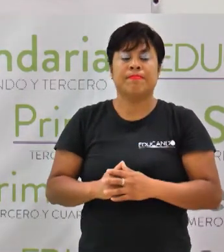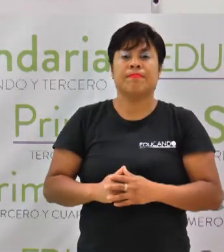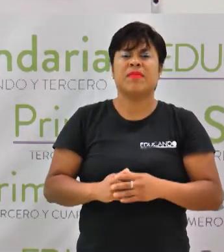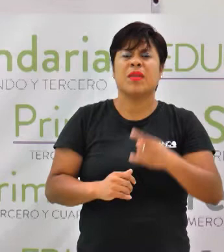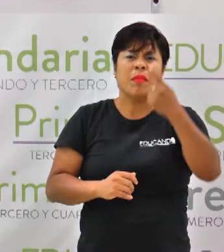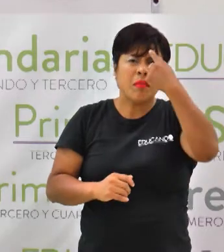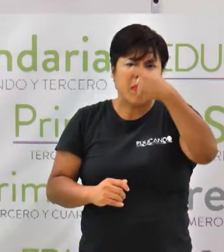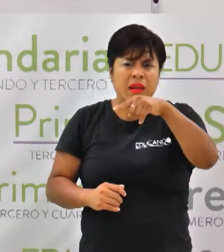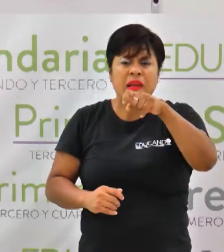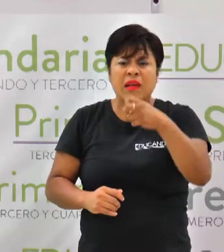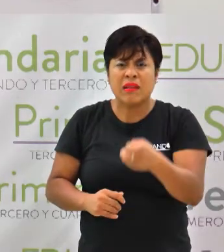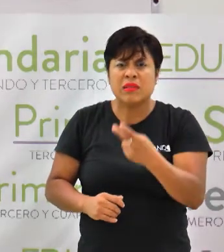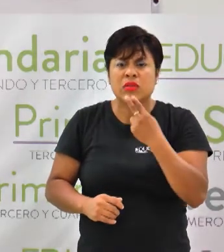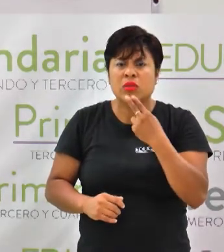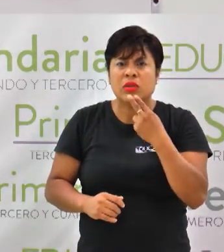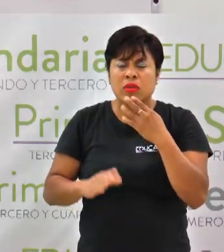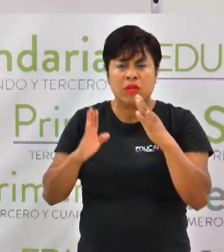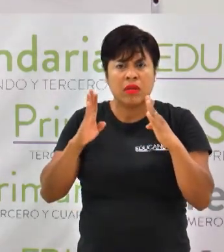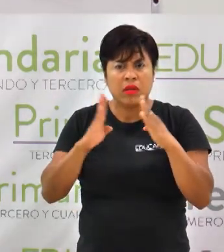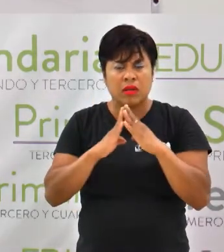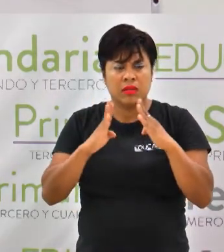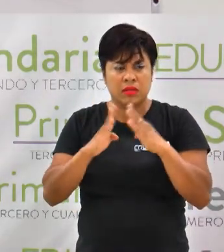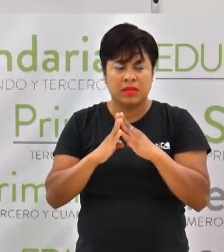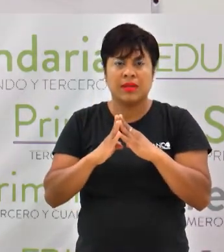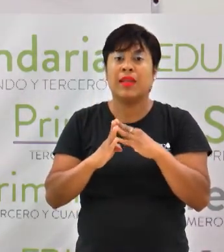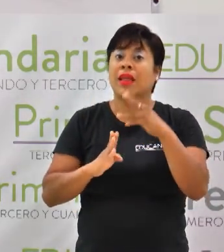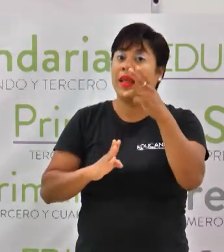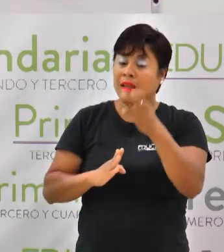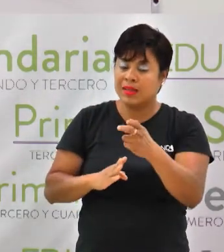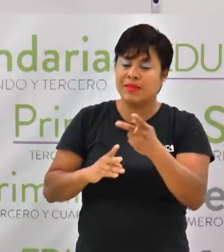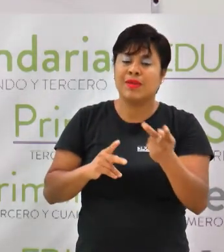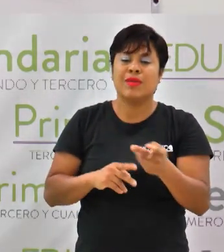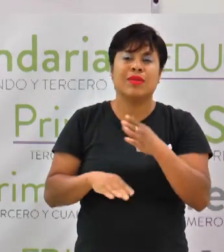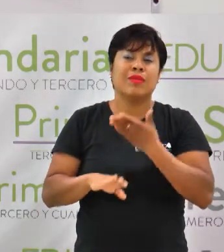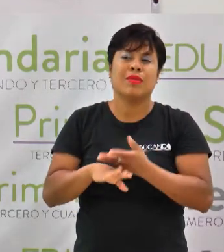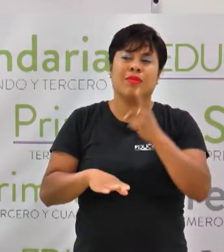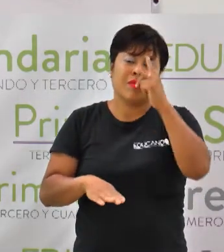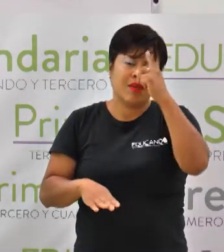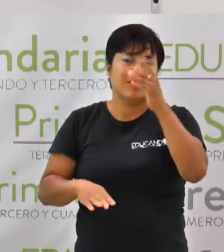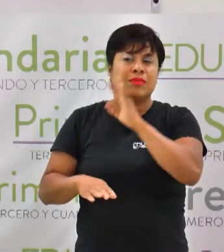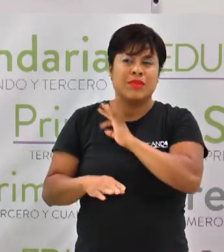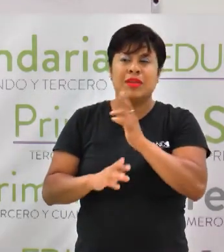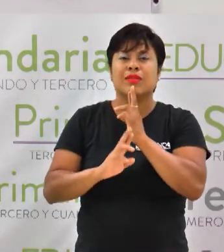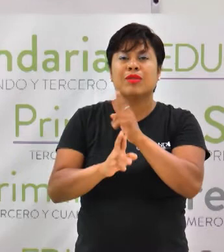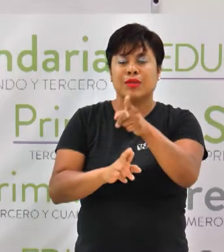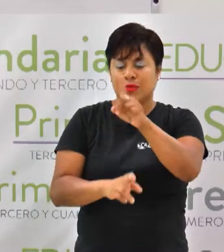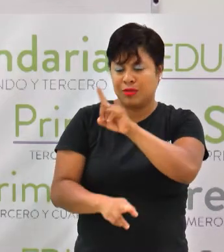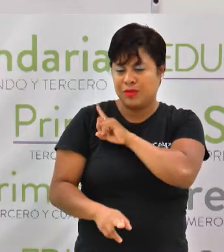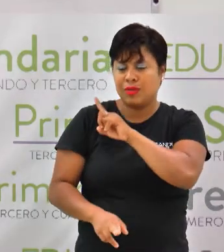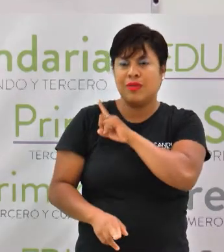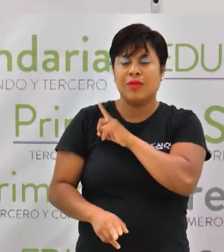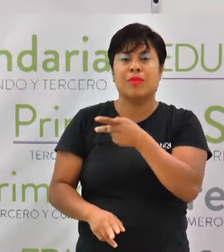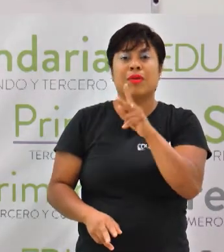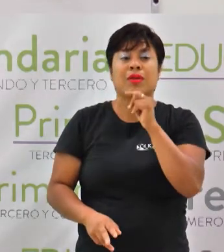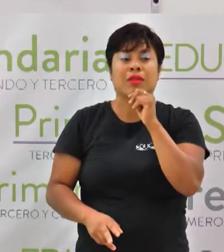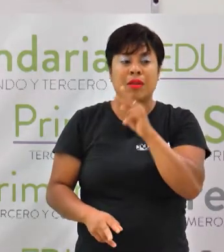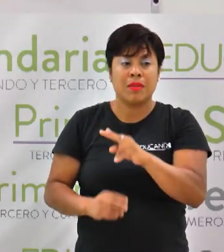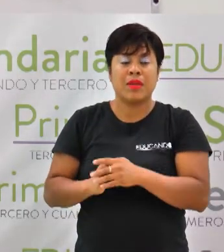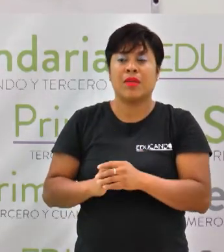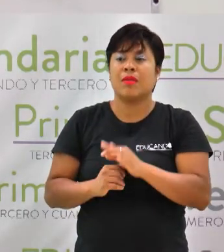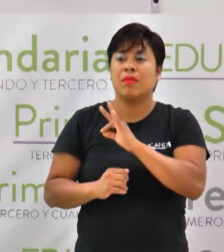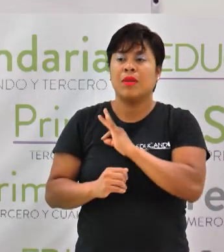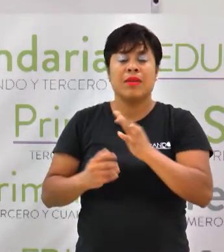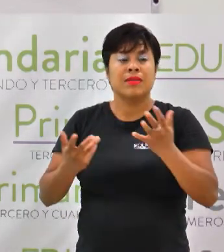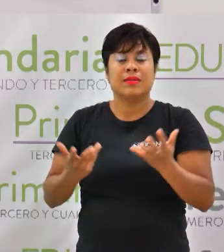Bien, ¿para qué nos es útil una casa? Es una pregunta muy sencilla que la puedes responder tú solito, pero también